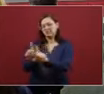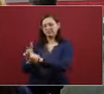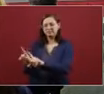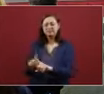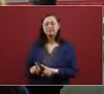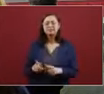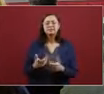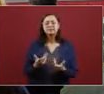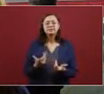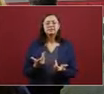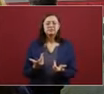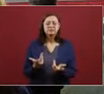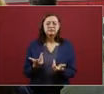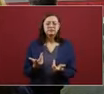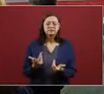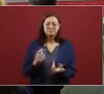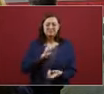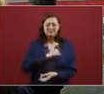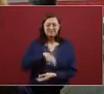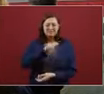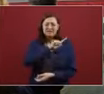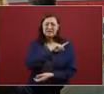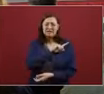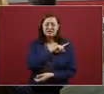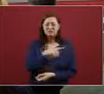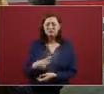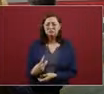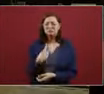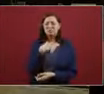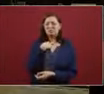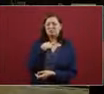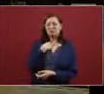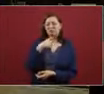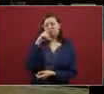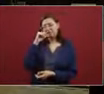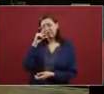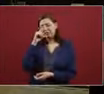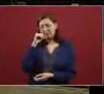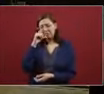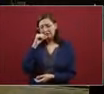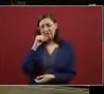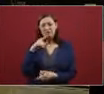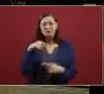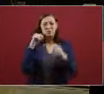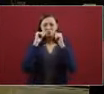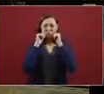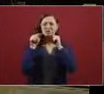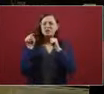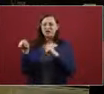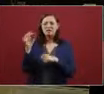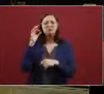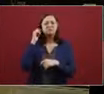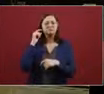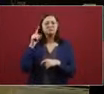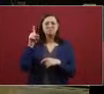pesar de su precaria salud vino desde La Paz aquí a Palacio Nacional